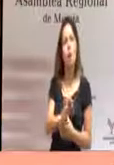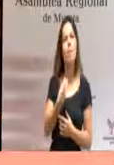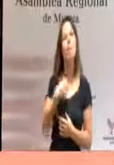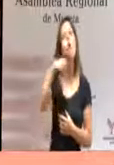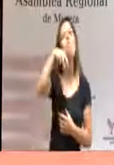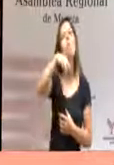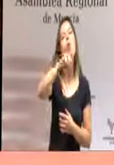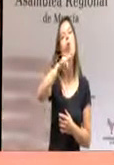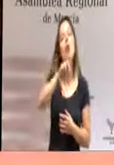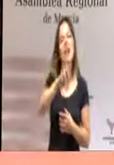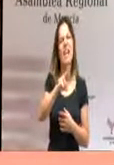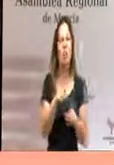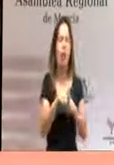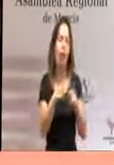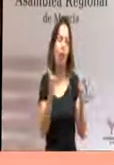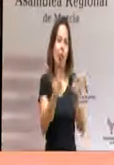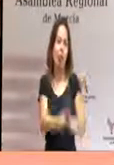Moneo.